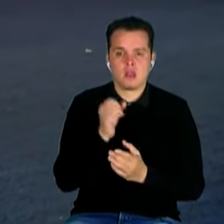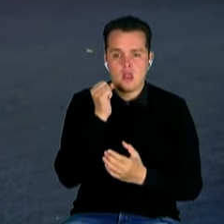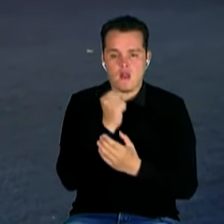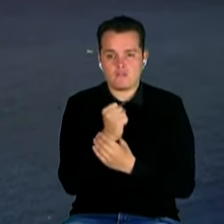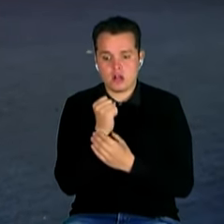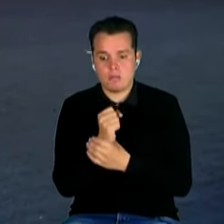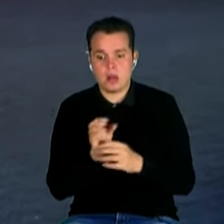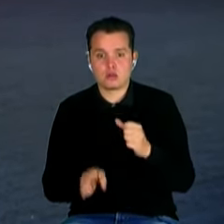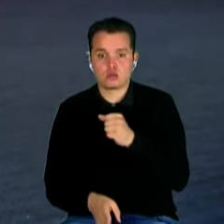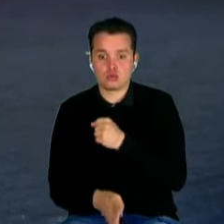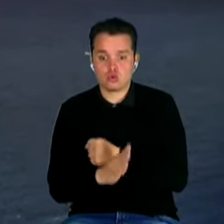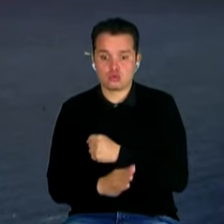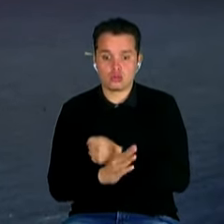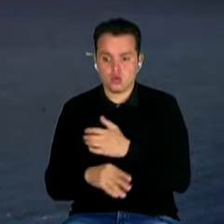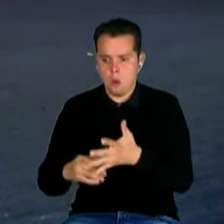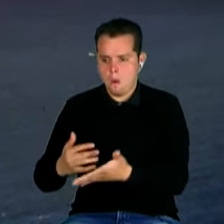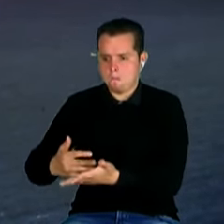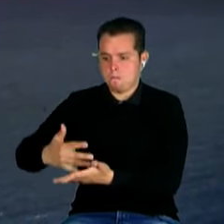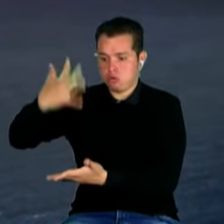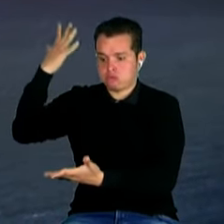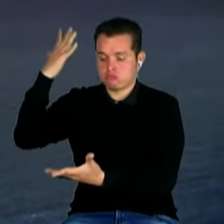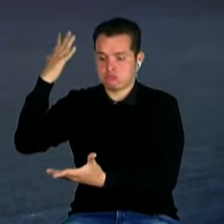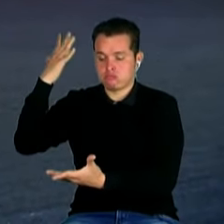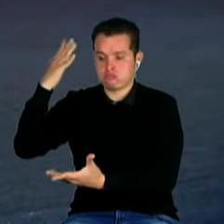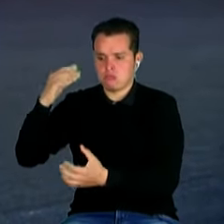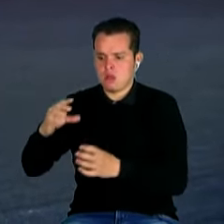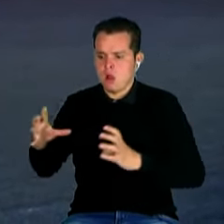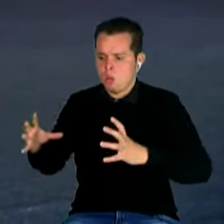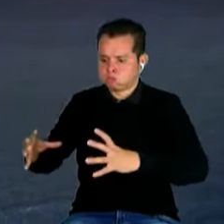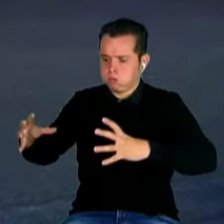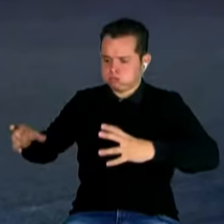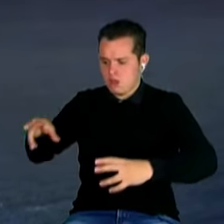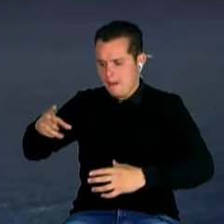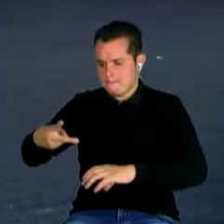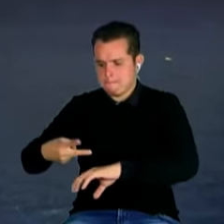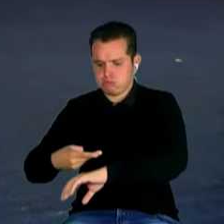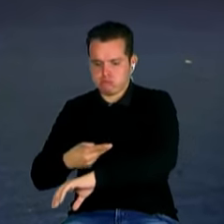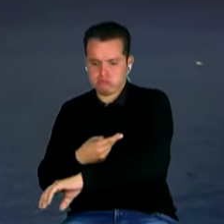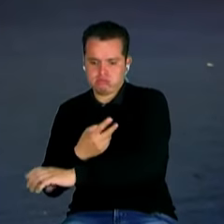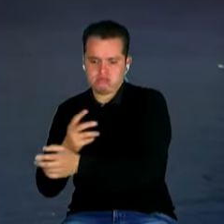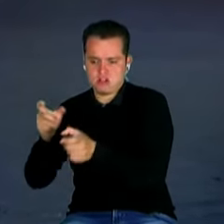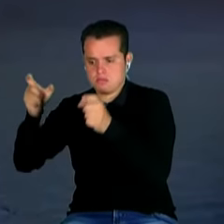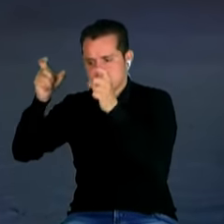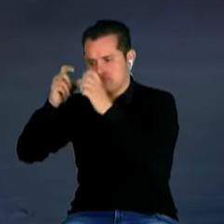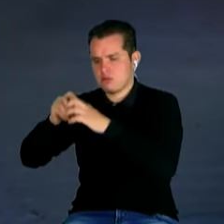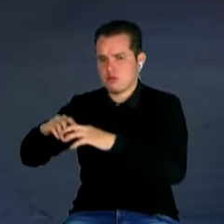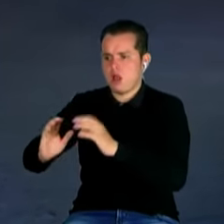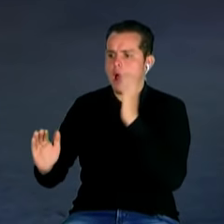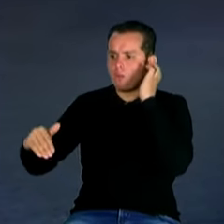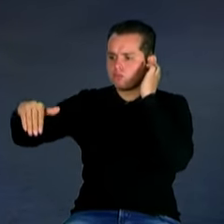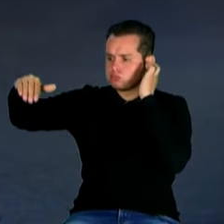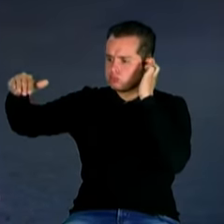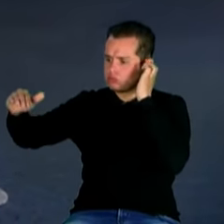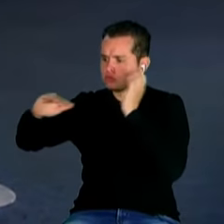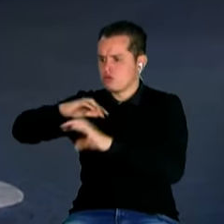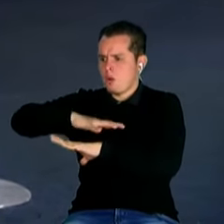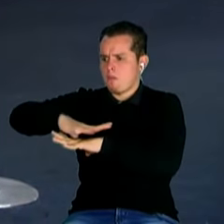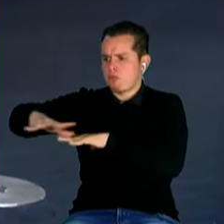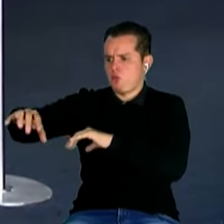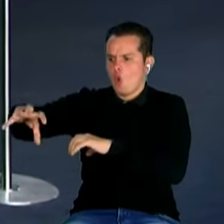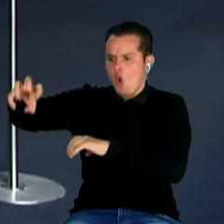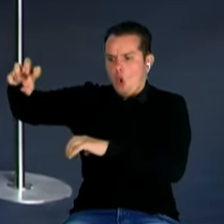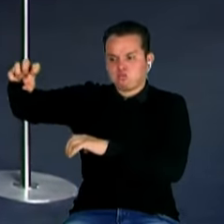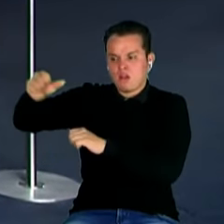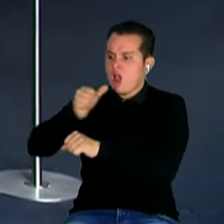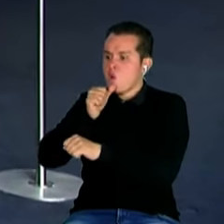Abraham siguió siendo riquísimo y siguió acumulando riqueza, aún en el monte, aún en el desierto, aún en